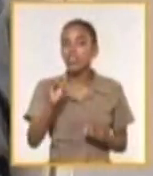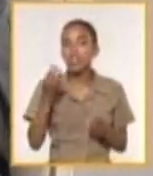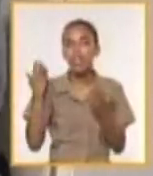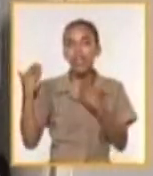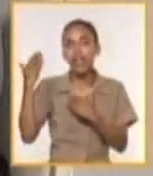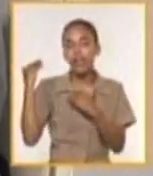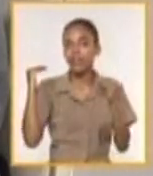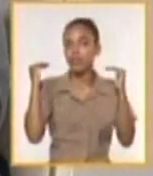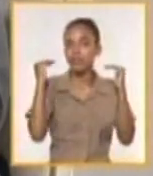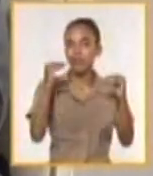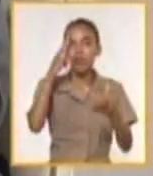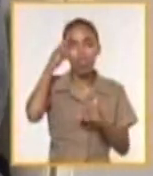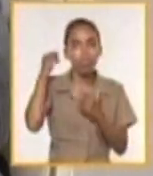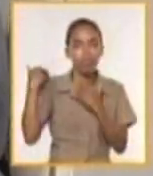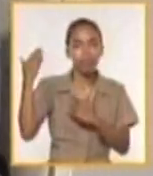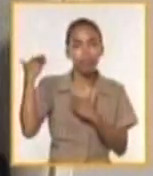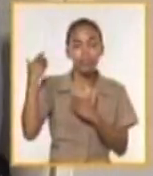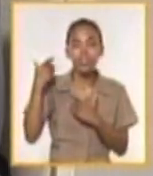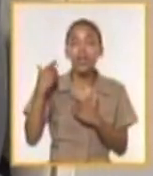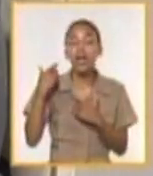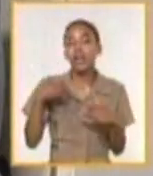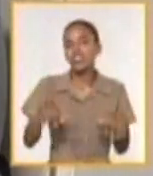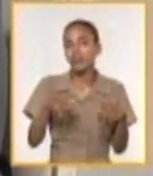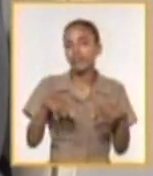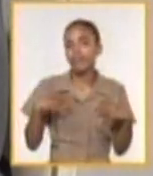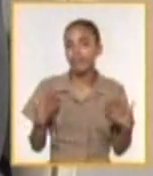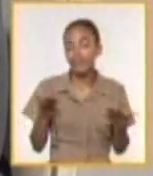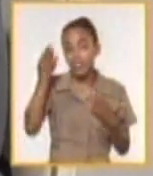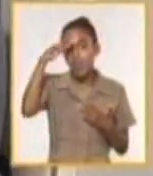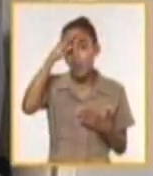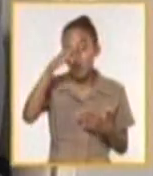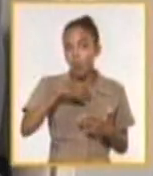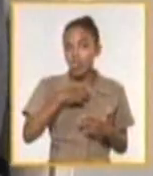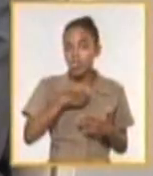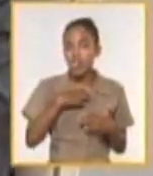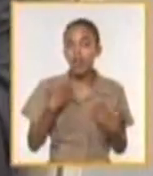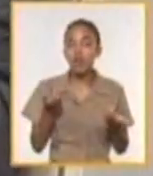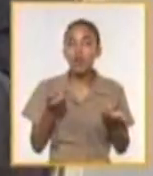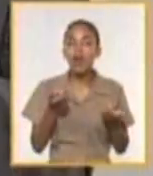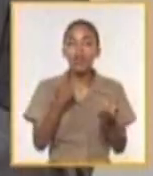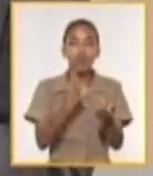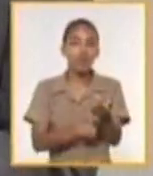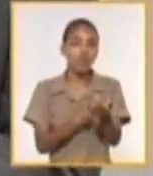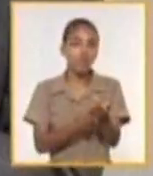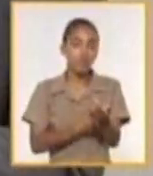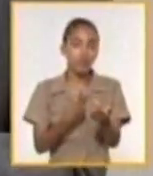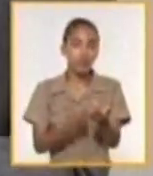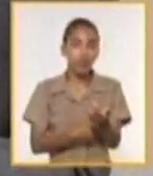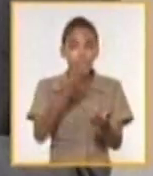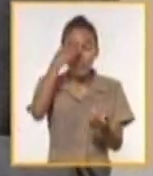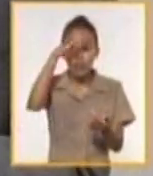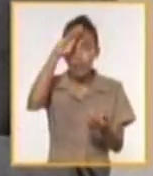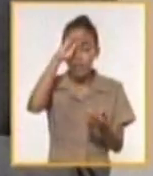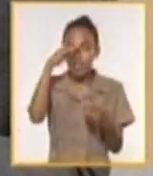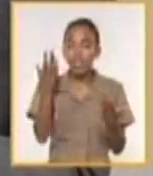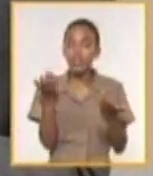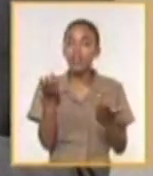existían. ¿Qué es lo que sucede? Que Cuba tenía una tradición. Es decir, no era un país que había llegado a una revolución